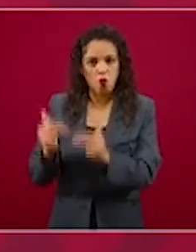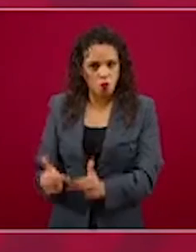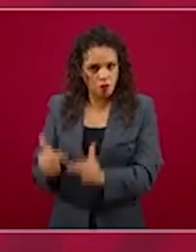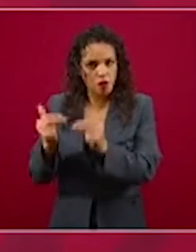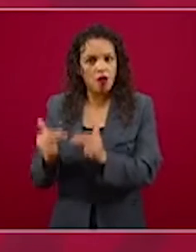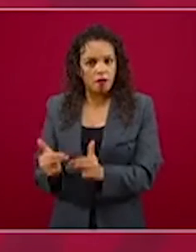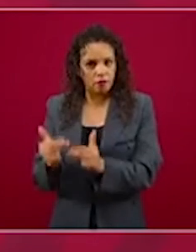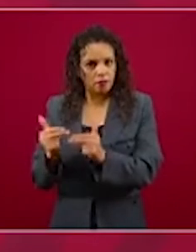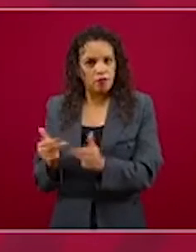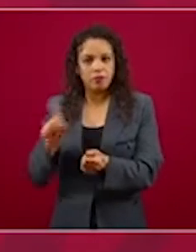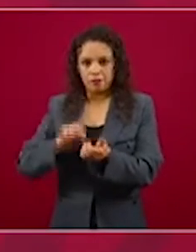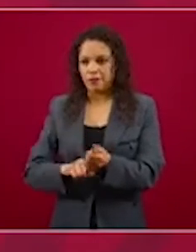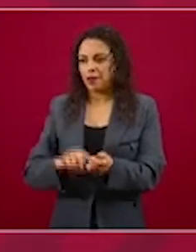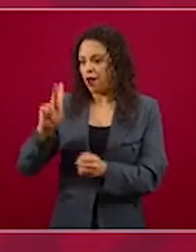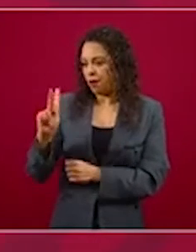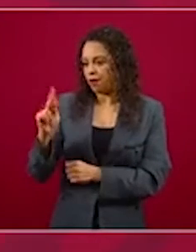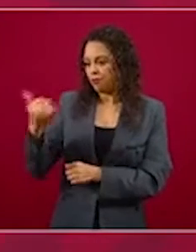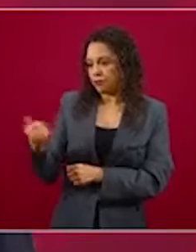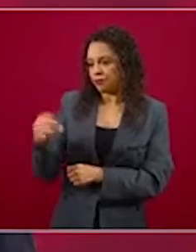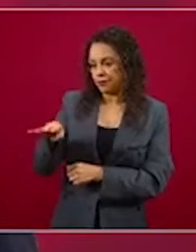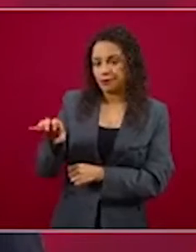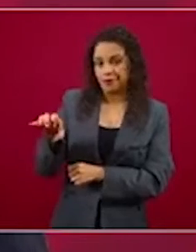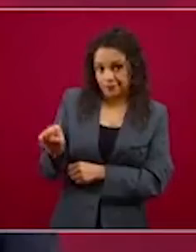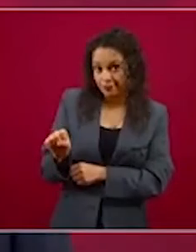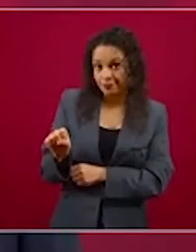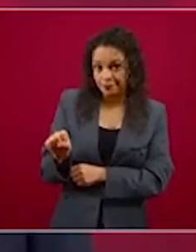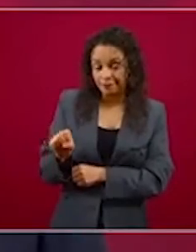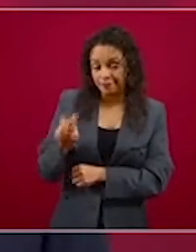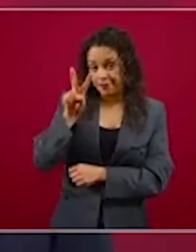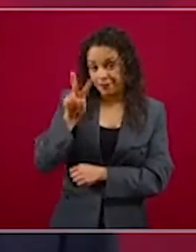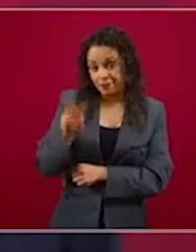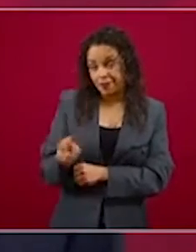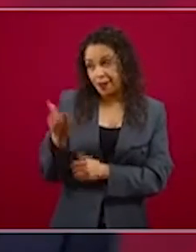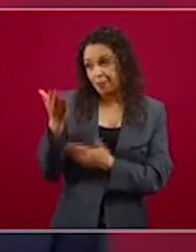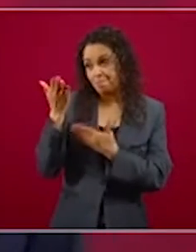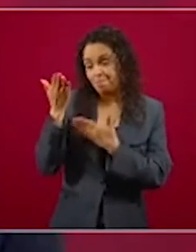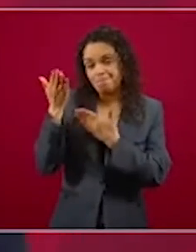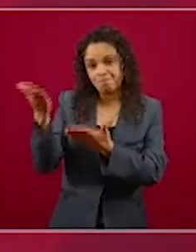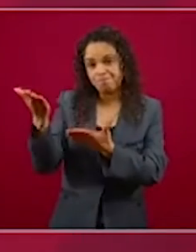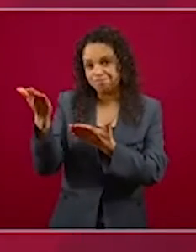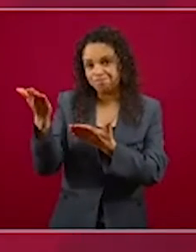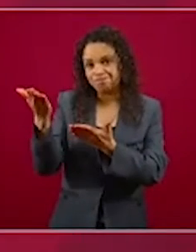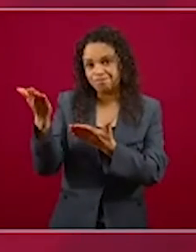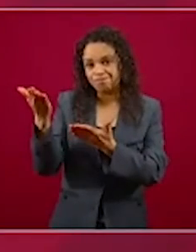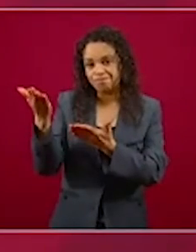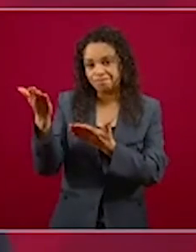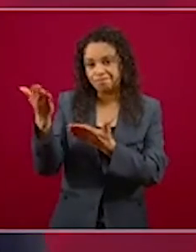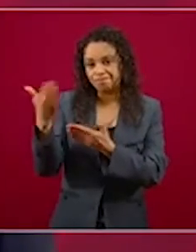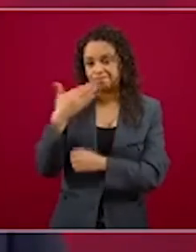un reconocimiento a su